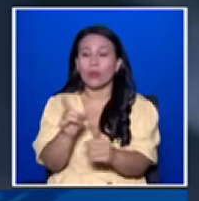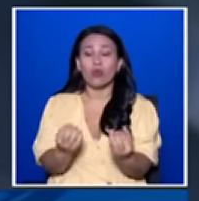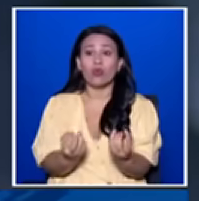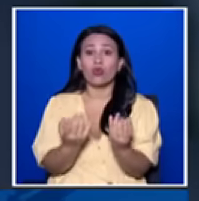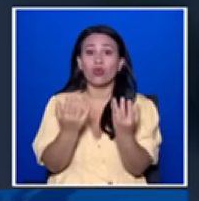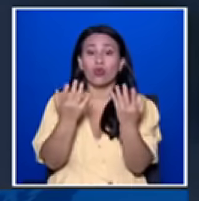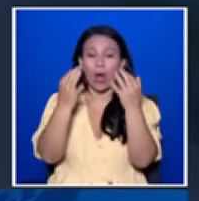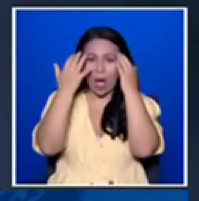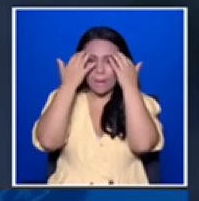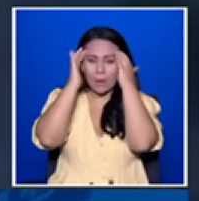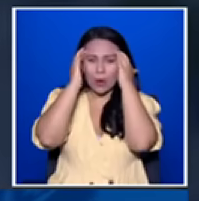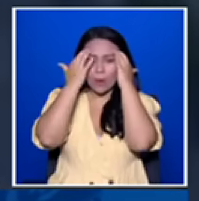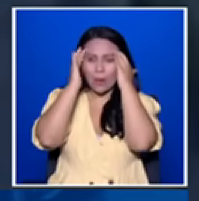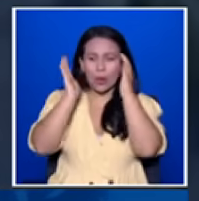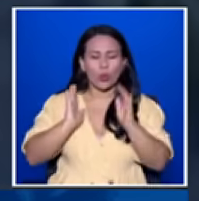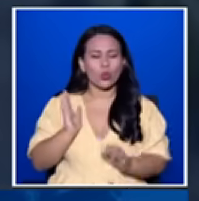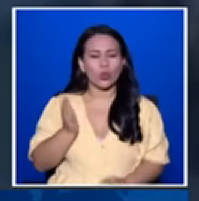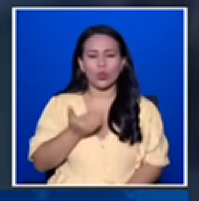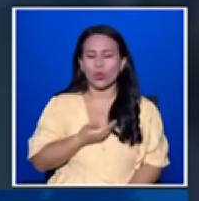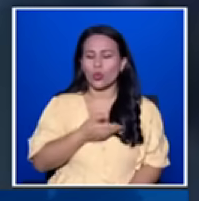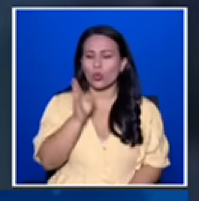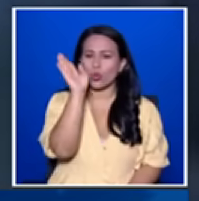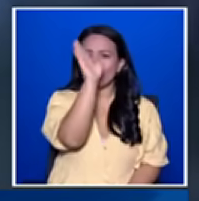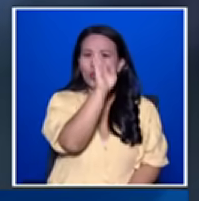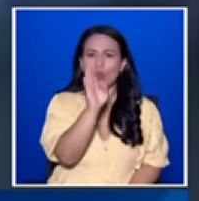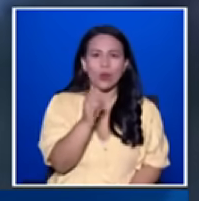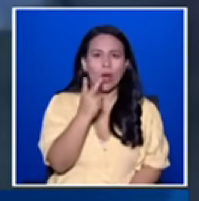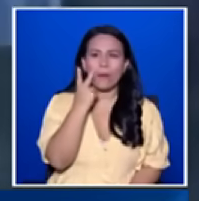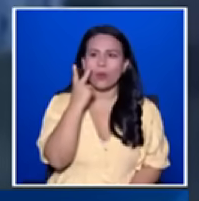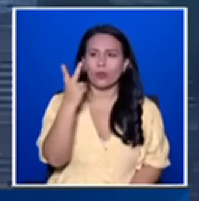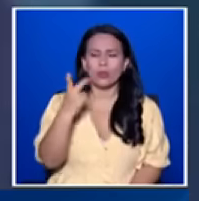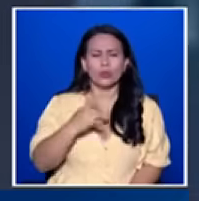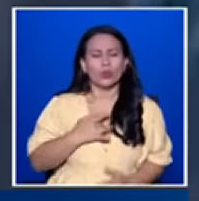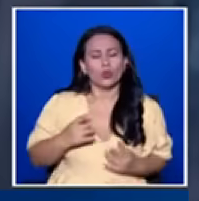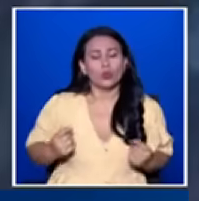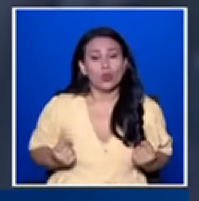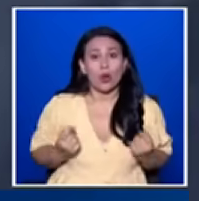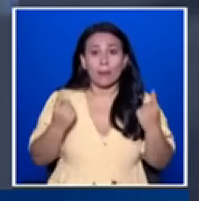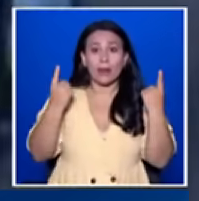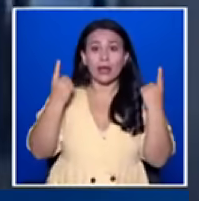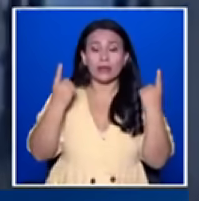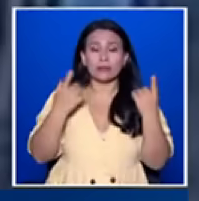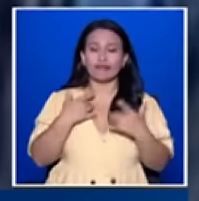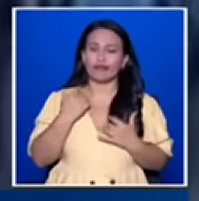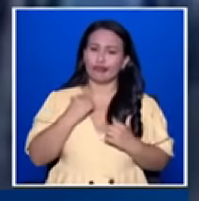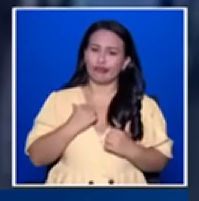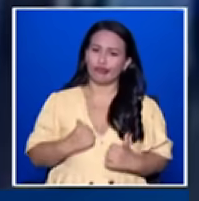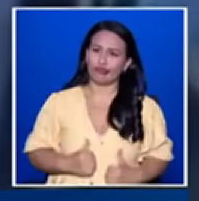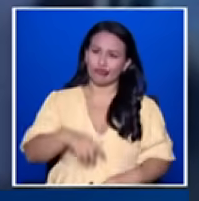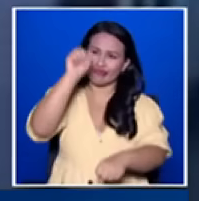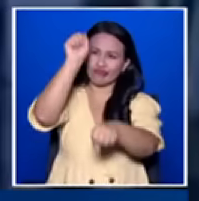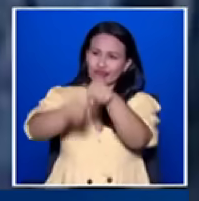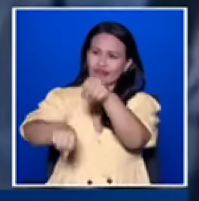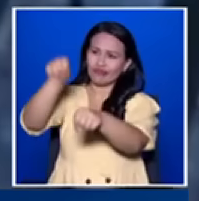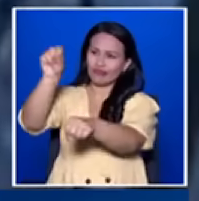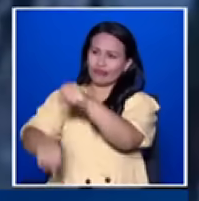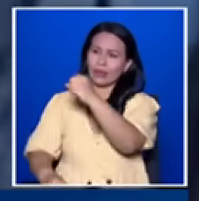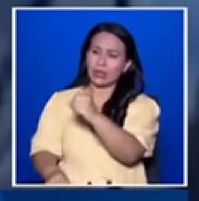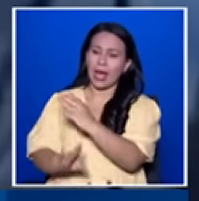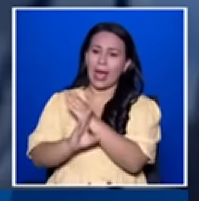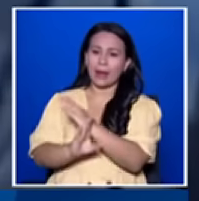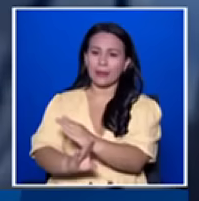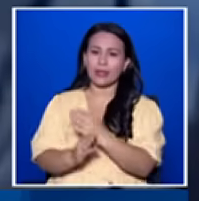un ambiente que en nuestras vidas nunca habíamos visto antes. O sea, eso nos sorprendió bastante. Un ambiente de destrucción. ¿Cómo evitaron que las